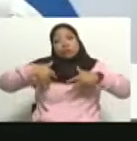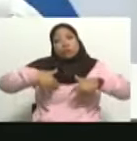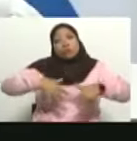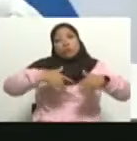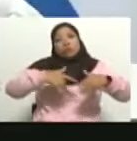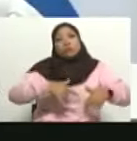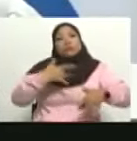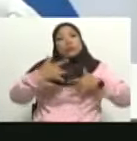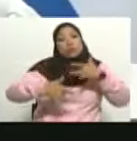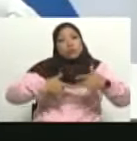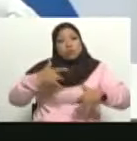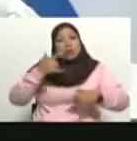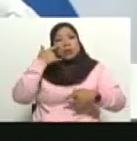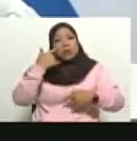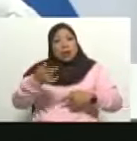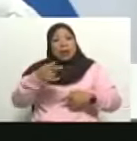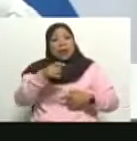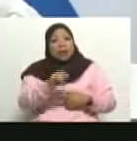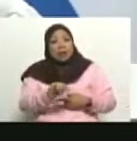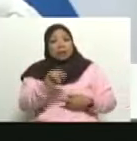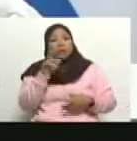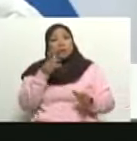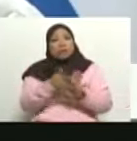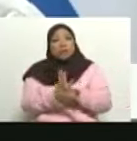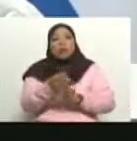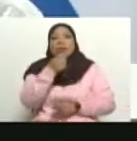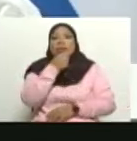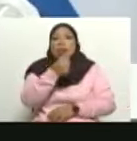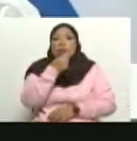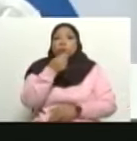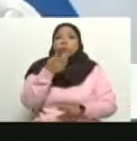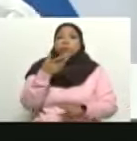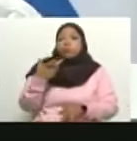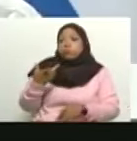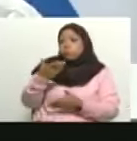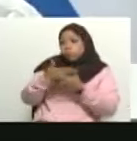de los elementos que hemos visto en la declaración,